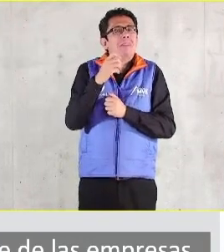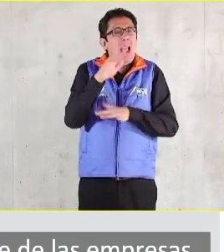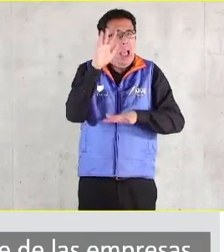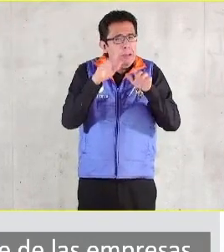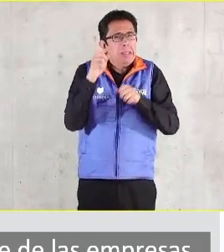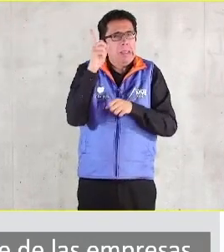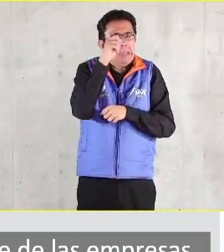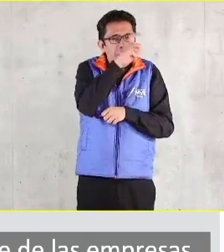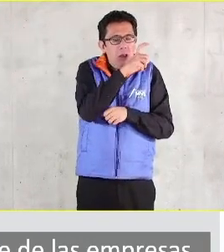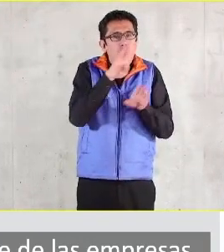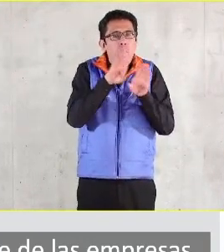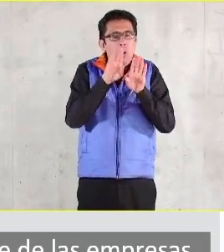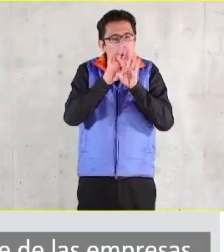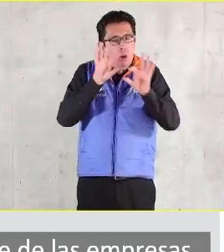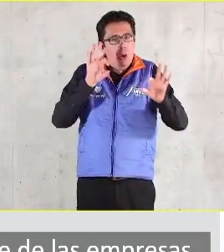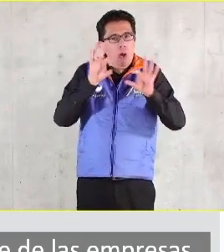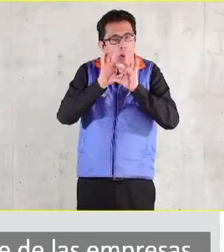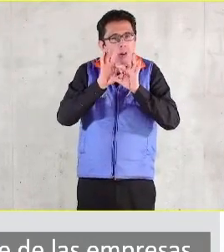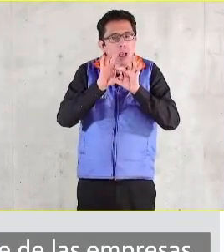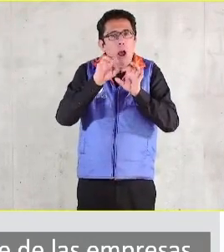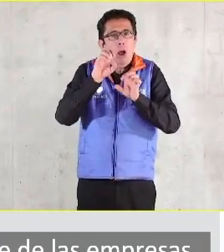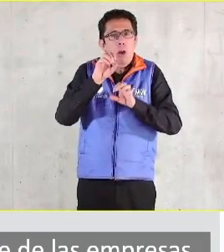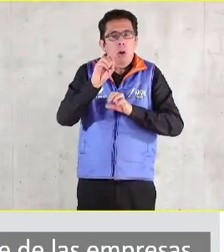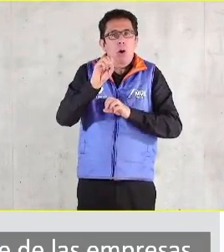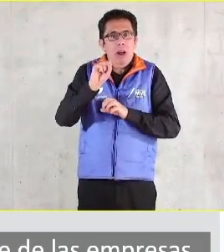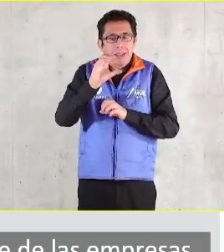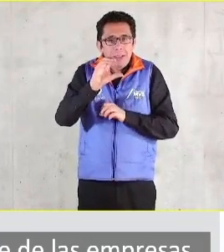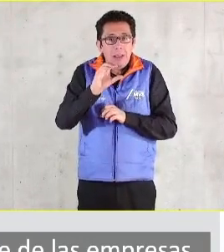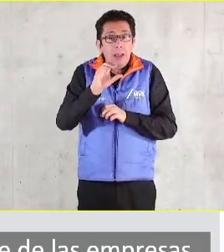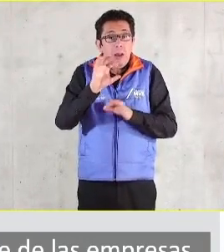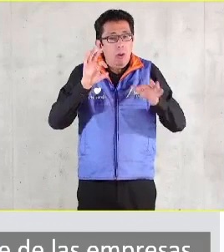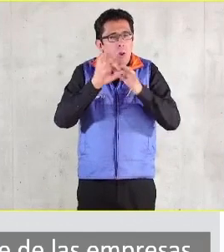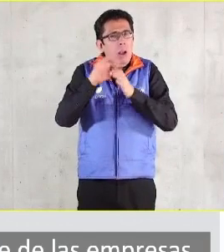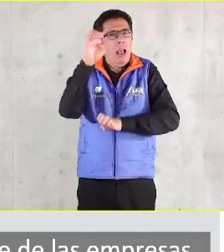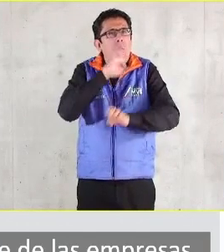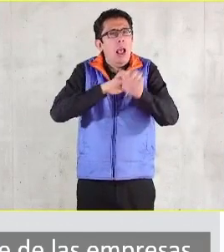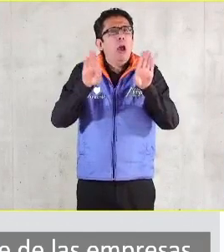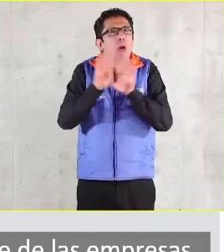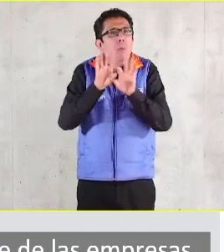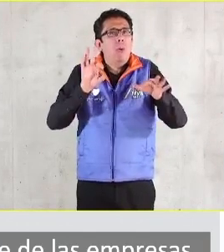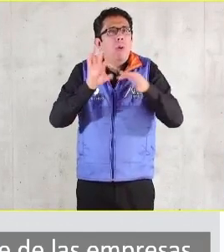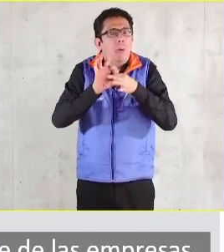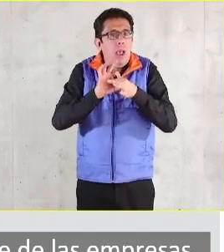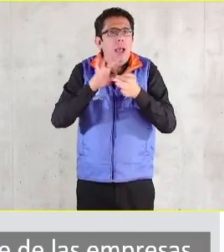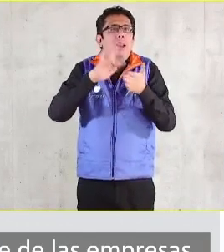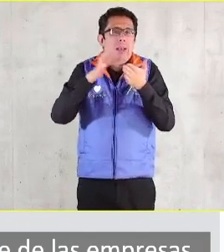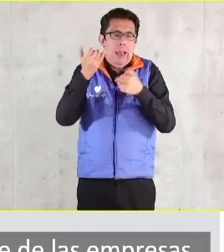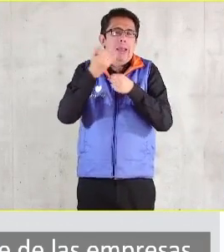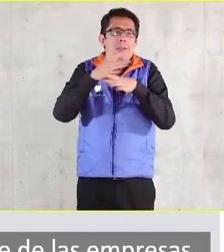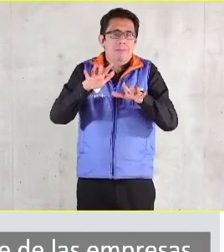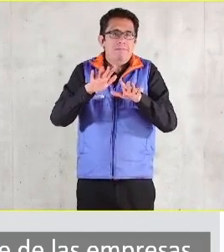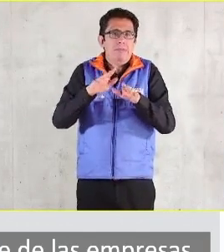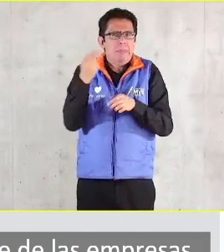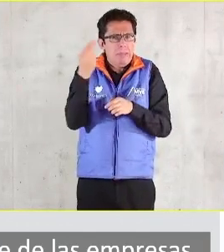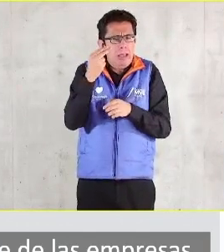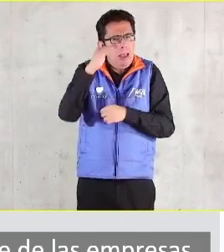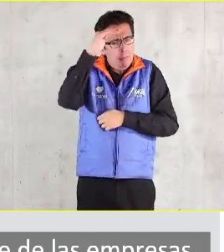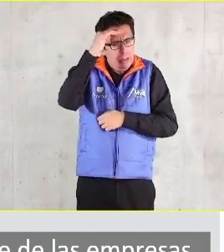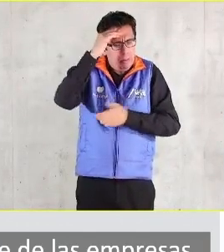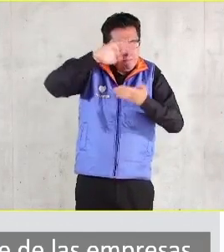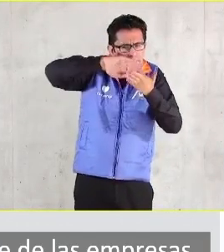llevar entre las organizaciones de sociedad civil y las empresas se va a lograr a través de la información. Se tiene que lograr de manera